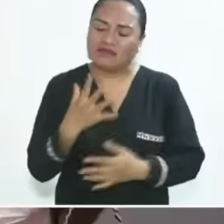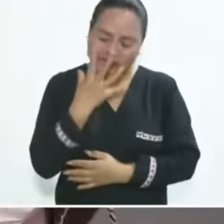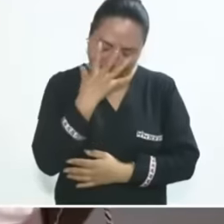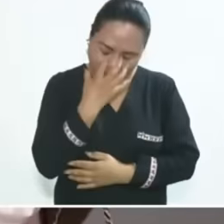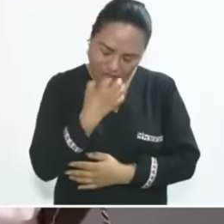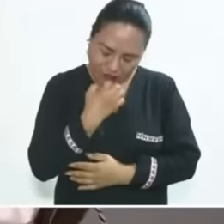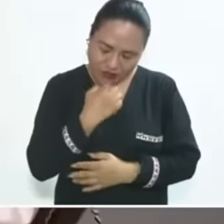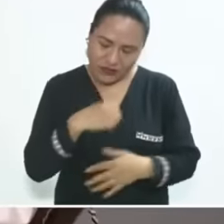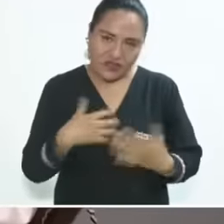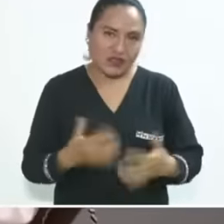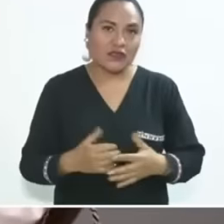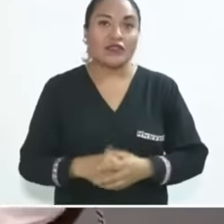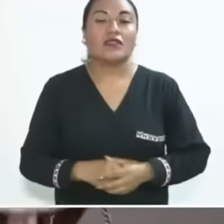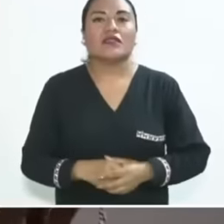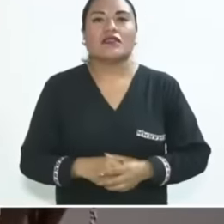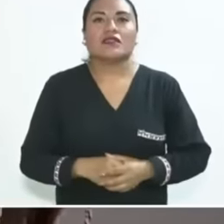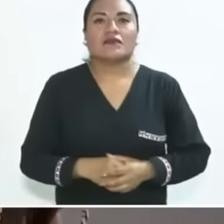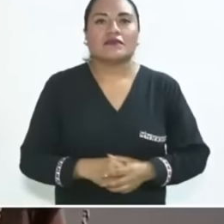además